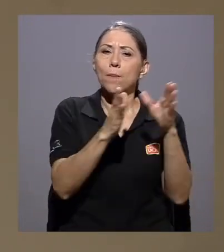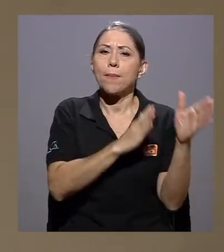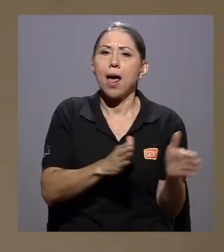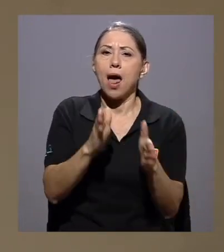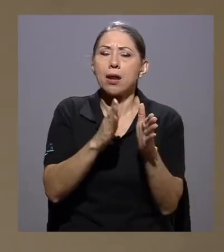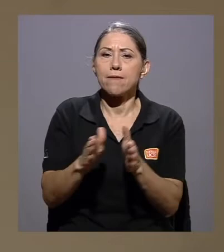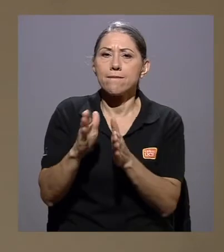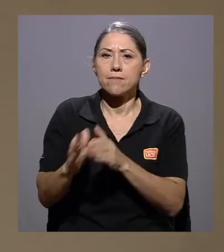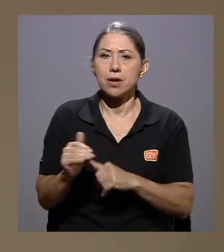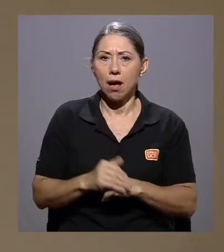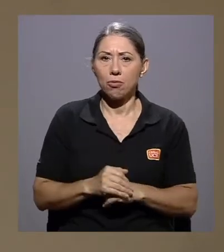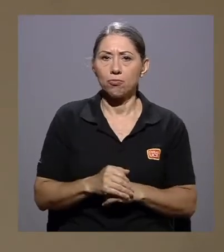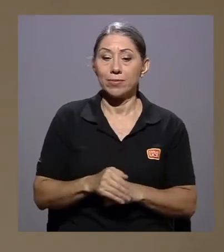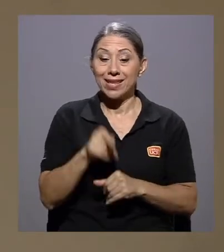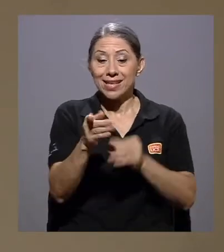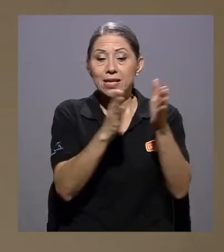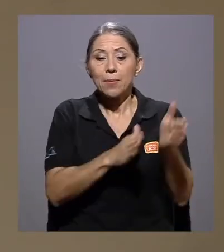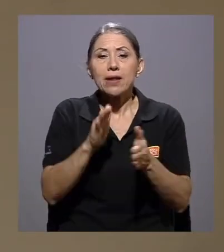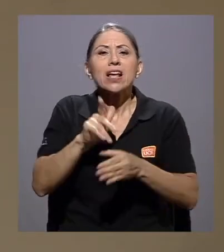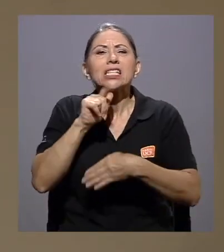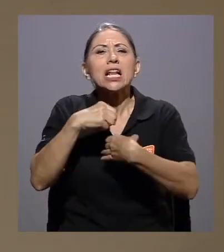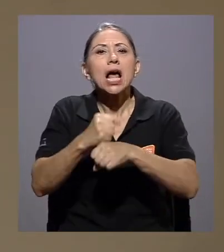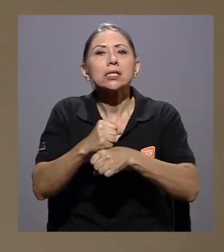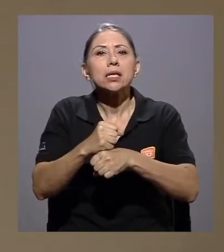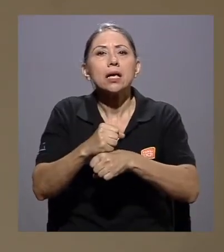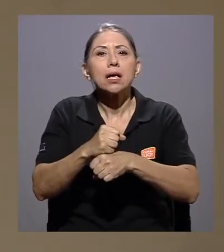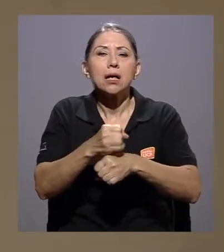función de planificación la hace el Estado.